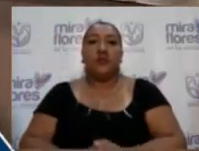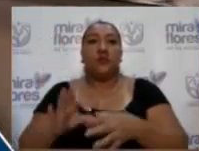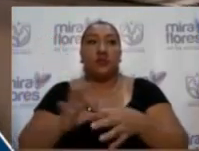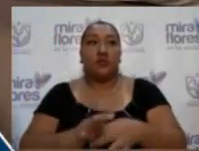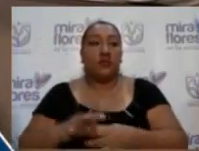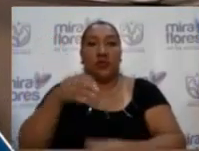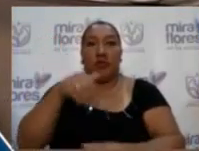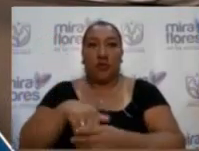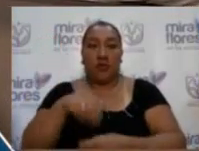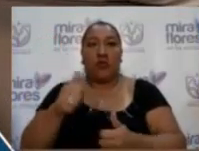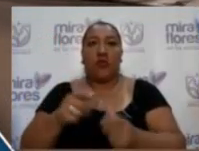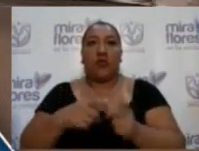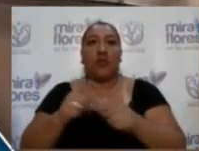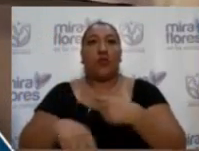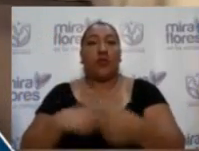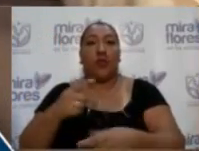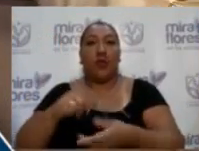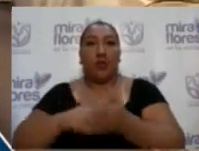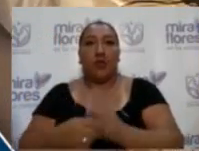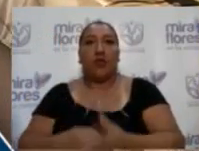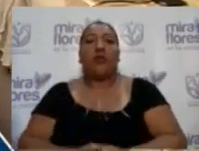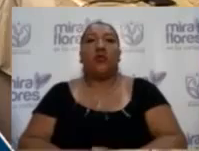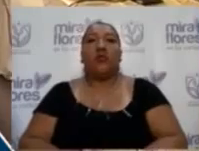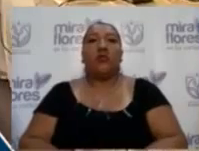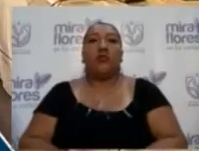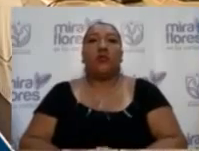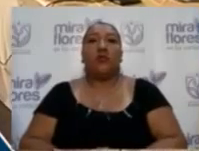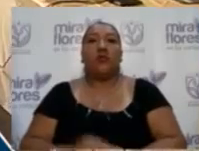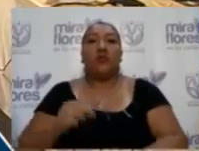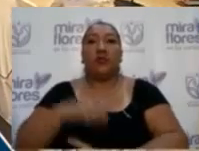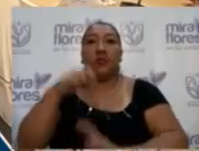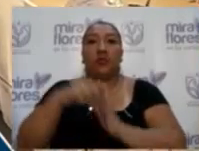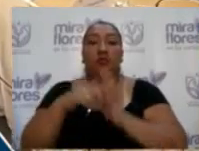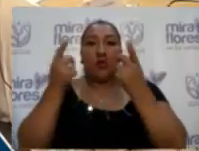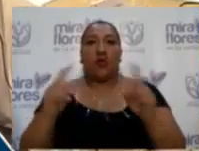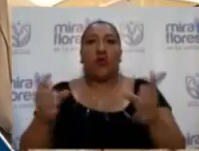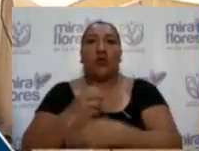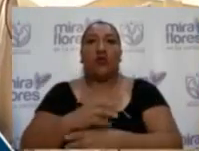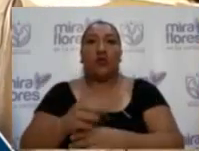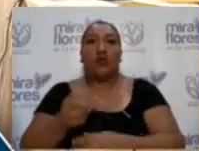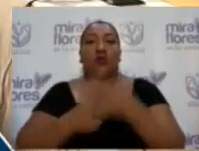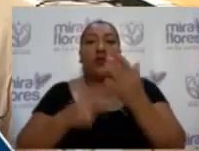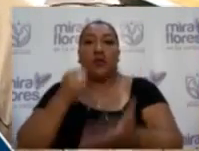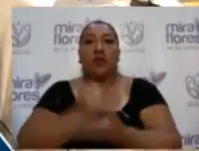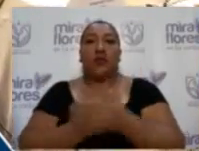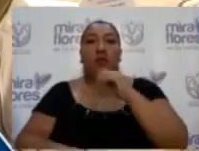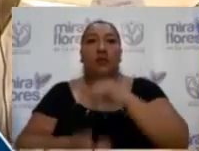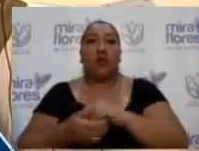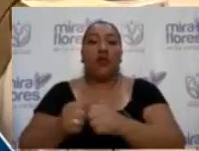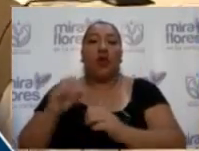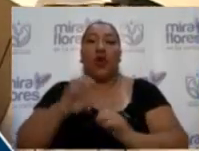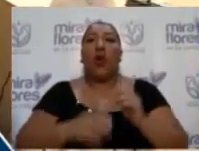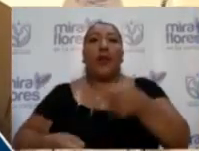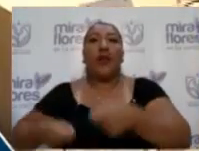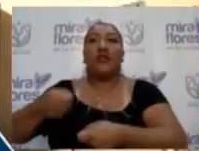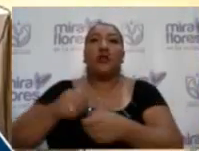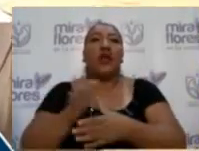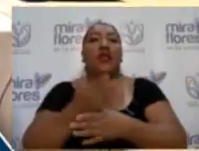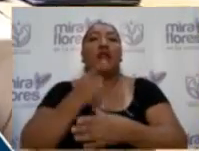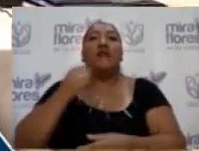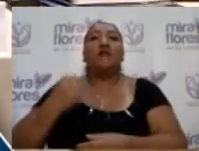unanimidad de votos. Muchas gracias. Vamos al siguiente punto, por favor. Proyecto de acuerdo de Consejo que apruebe el convenio de cooperación entre